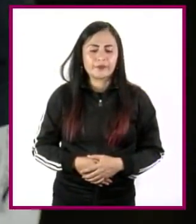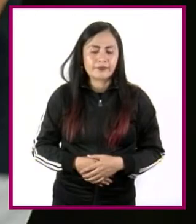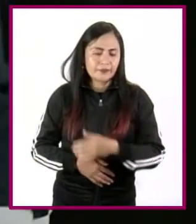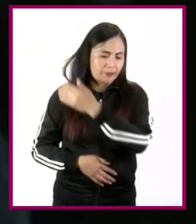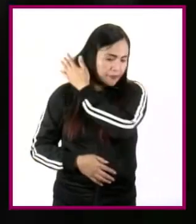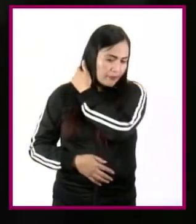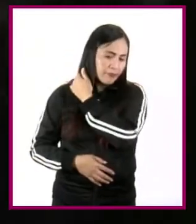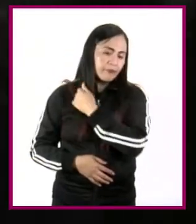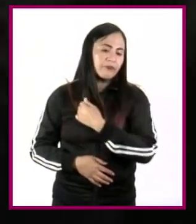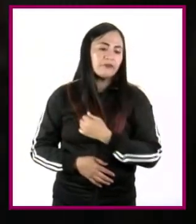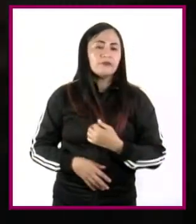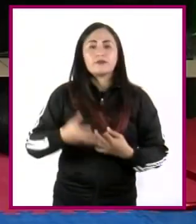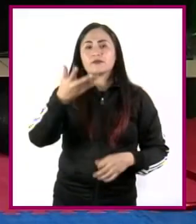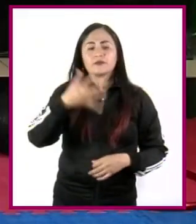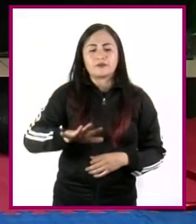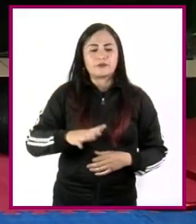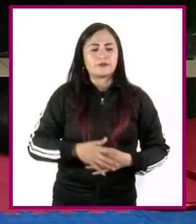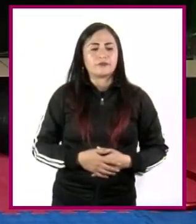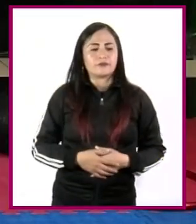10,